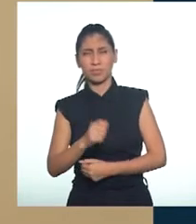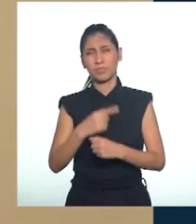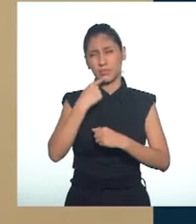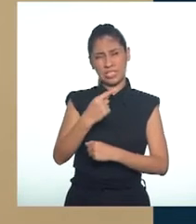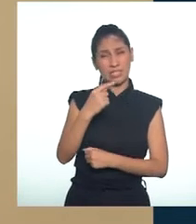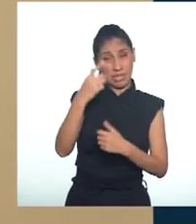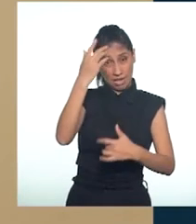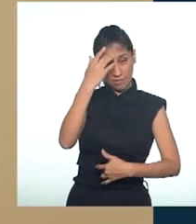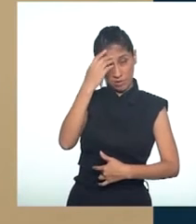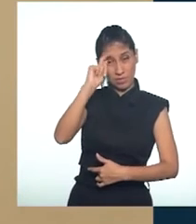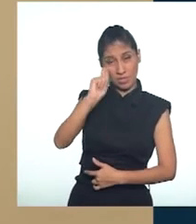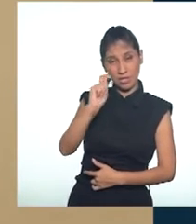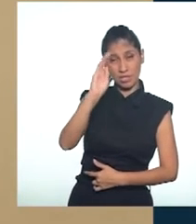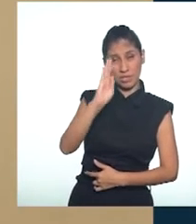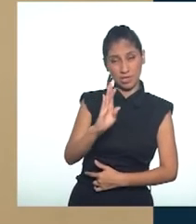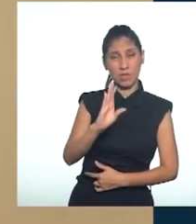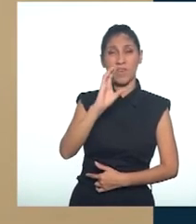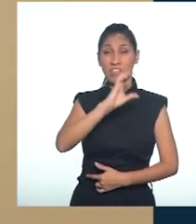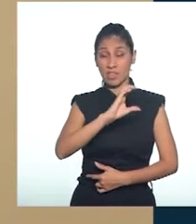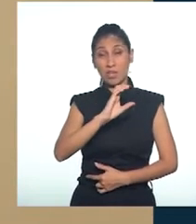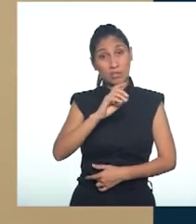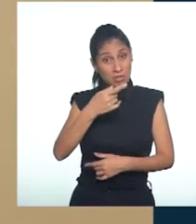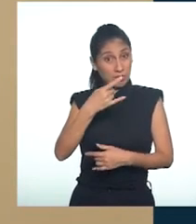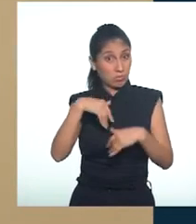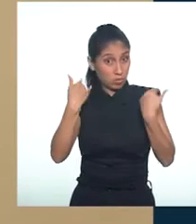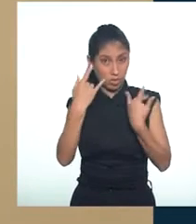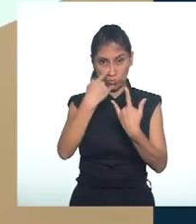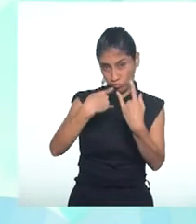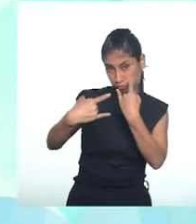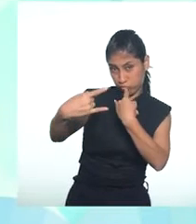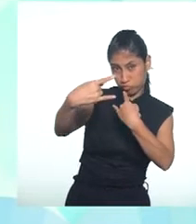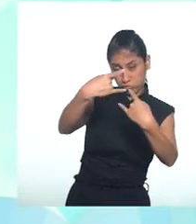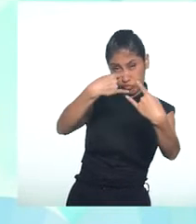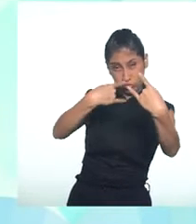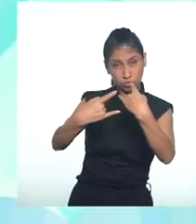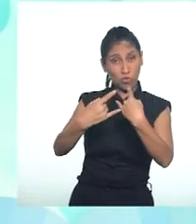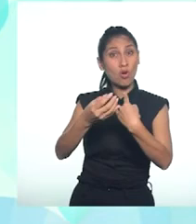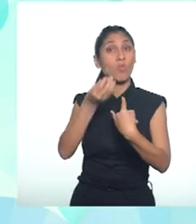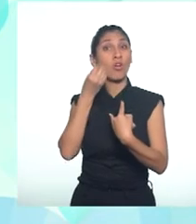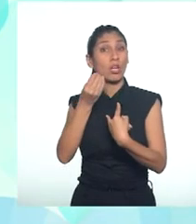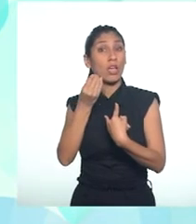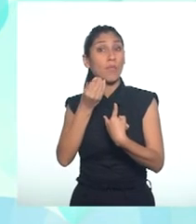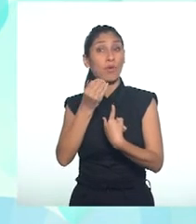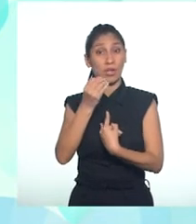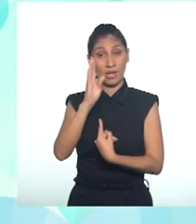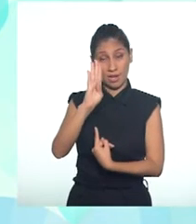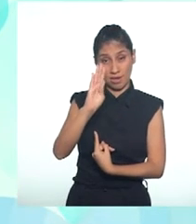tuberculosis es una enfermedad infectocontagiosa, causada por la bacteria